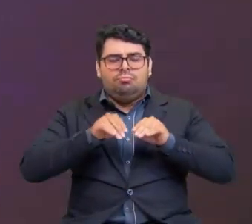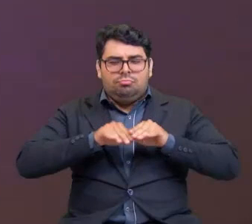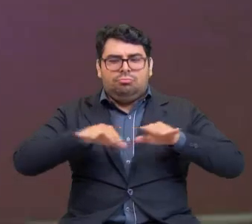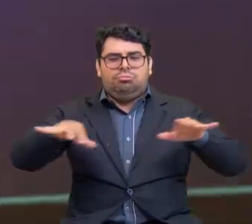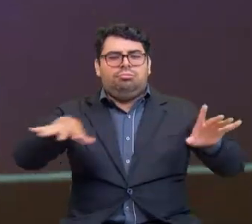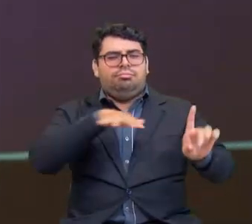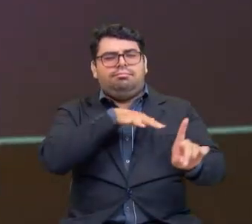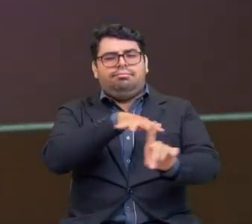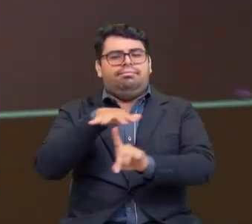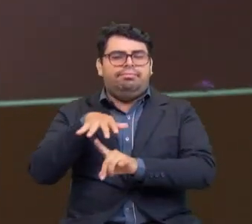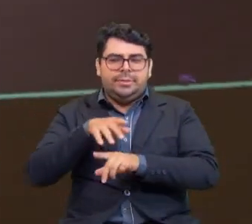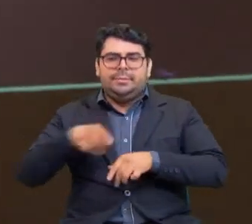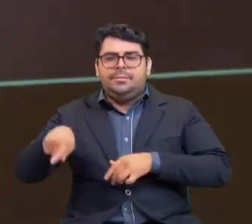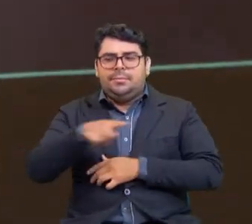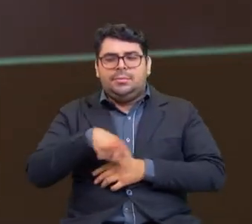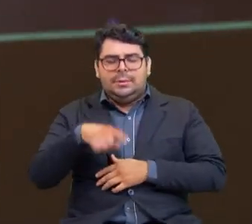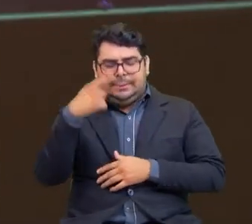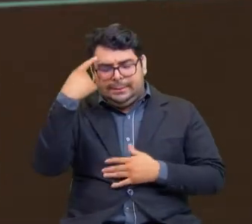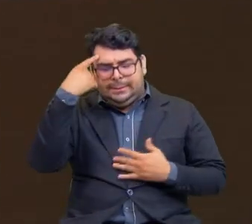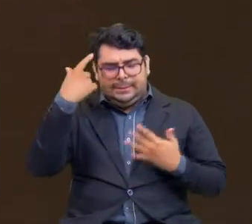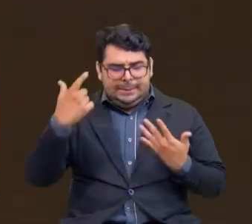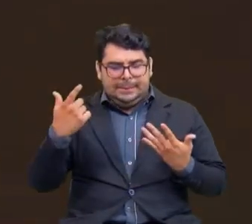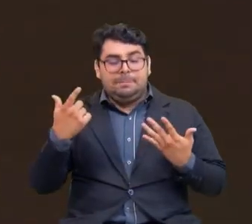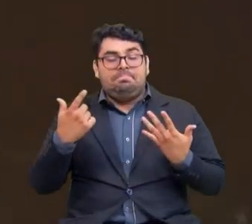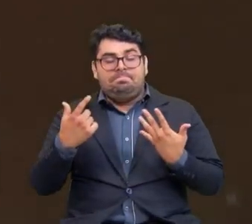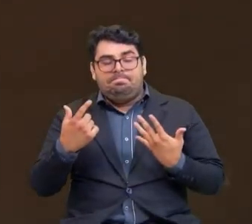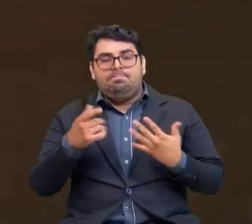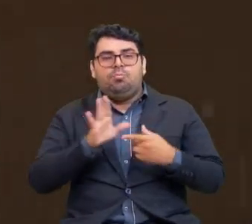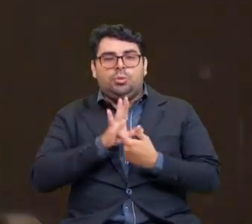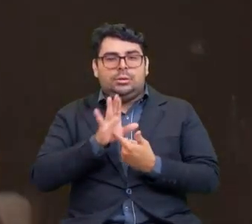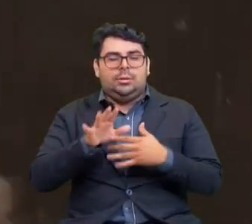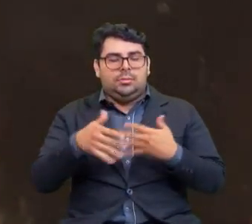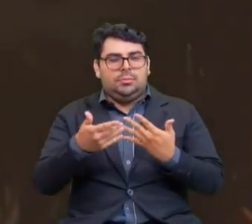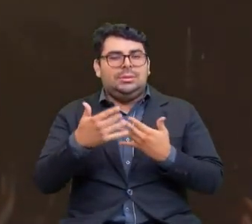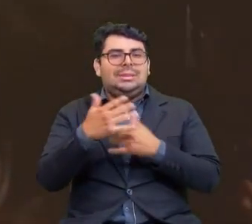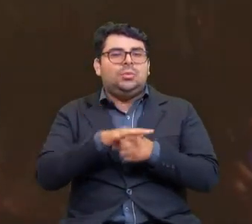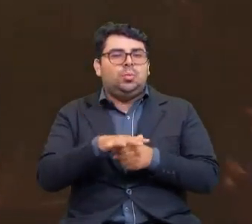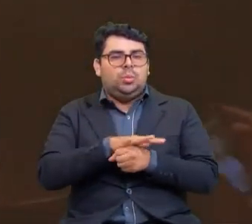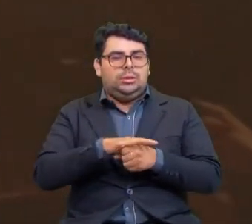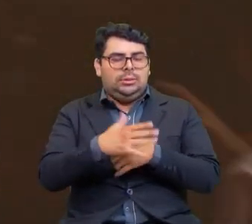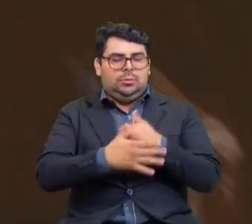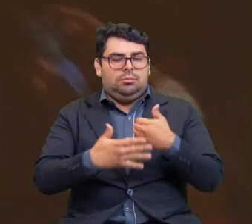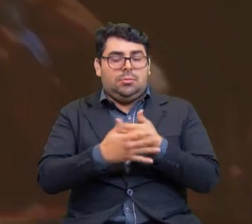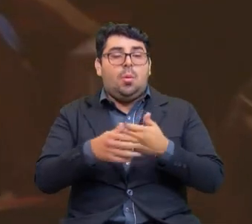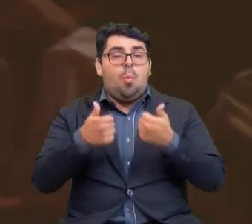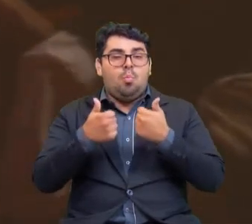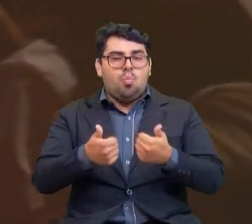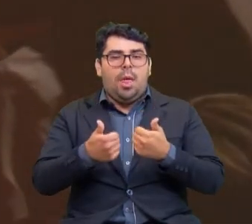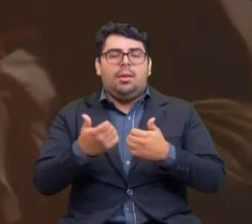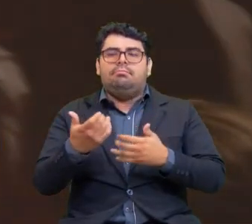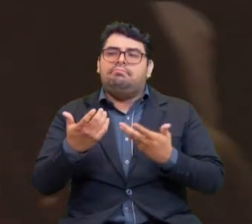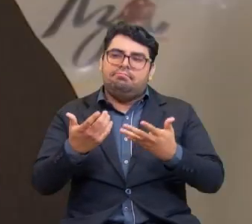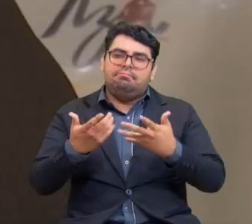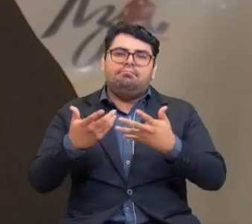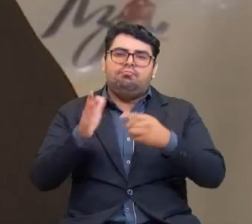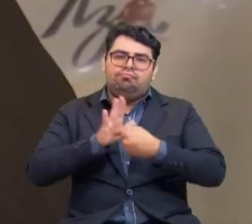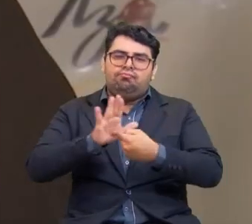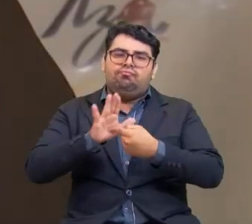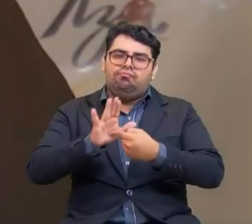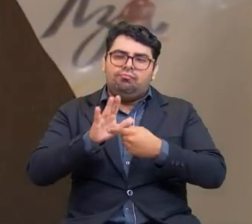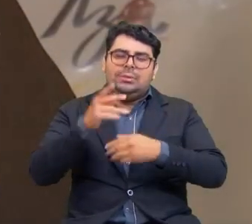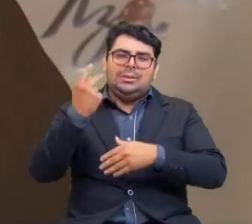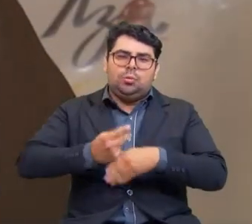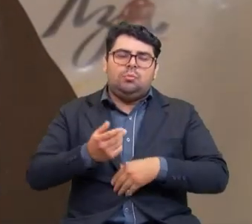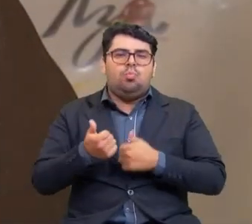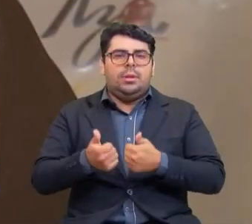imaginario de cada uno de nosotros la realidad que vive el país, pero sobre todo a través de los buenos contenidos. Entonces, estamos ahí